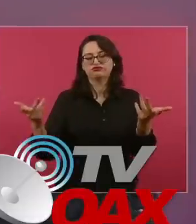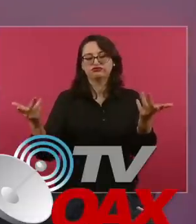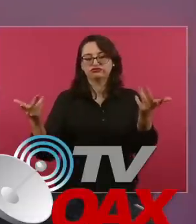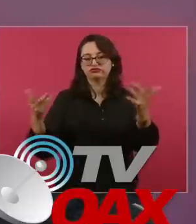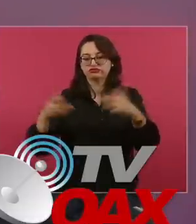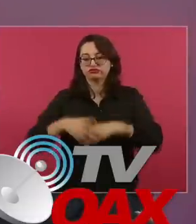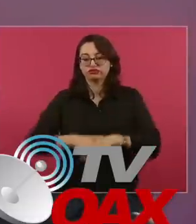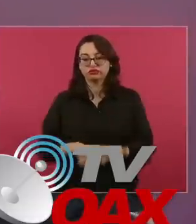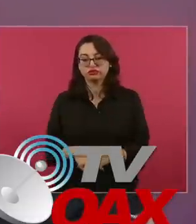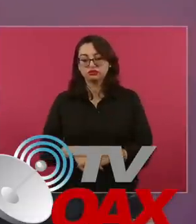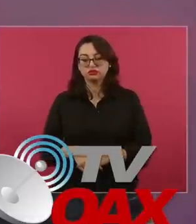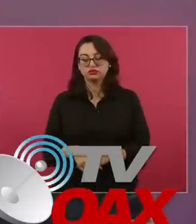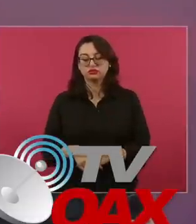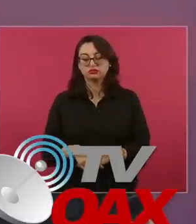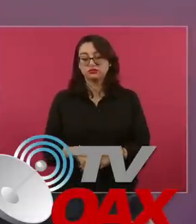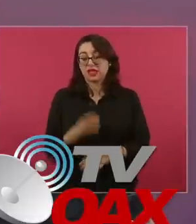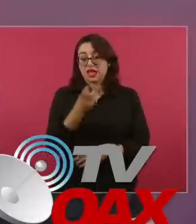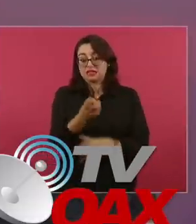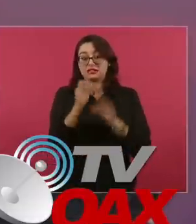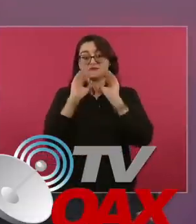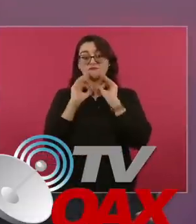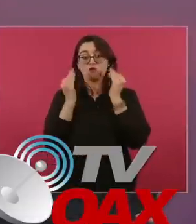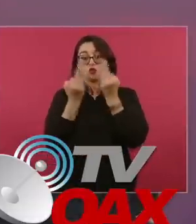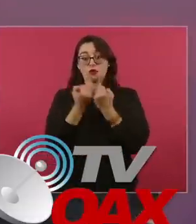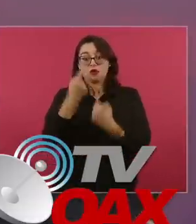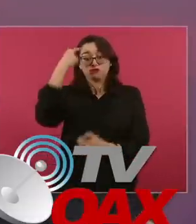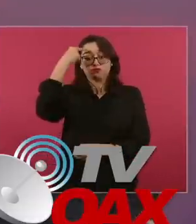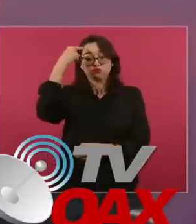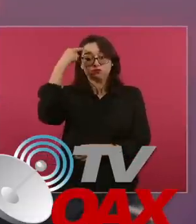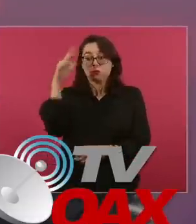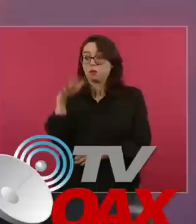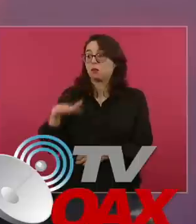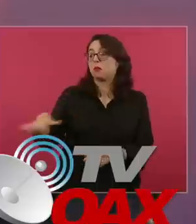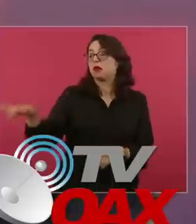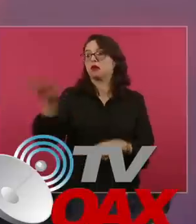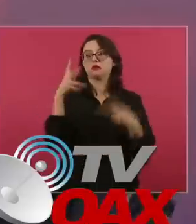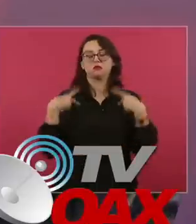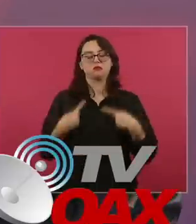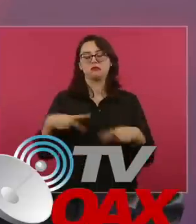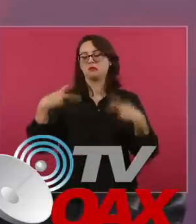ese modelo pues ha resultado un fracaso.